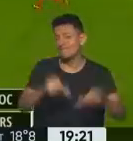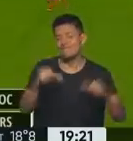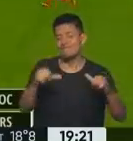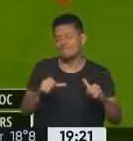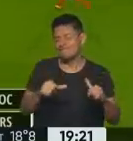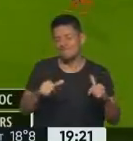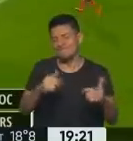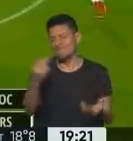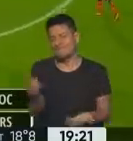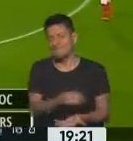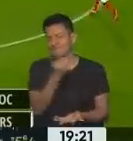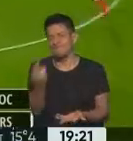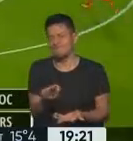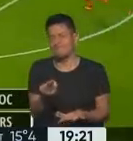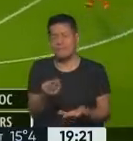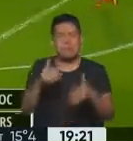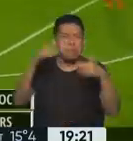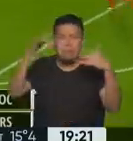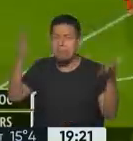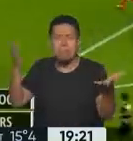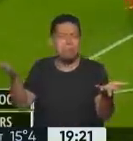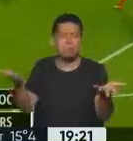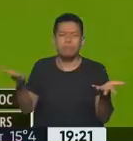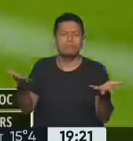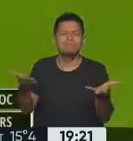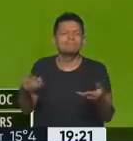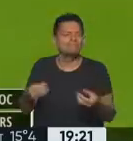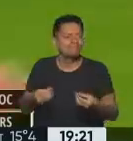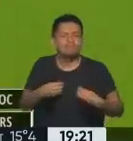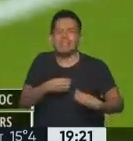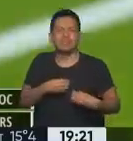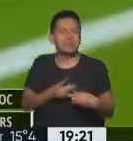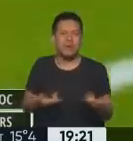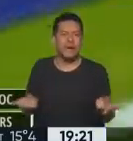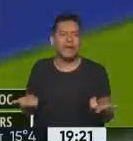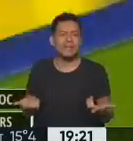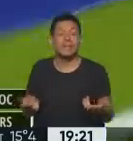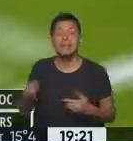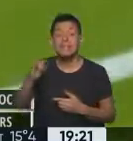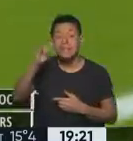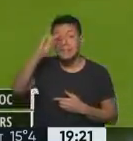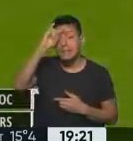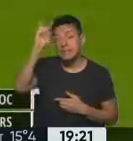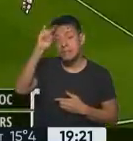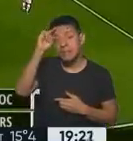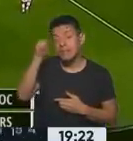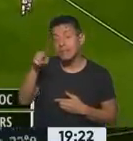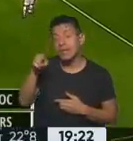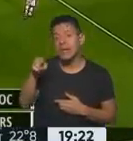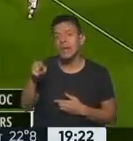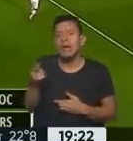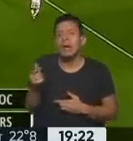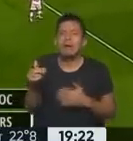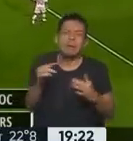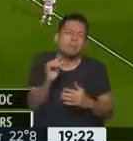absolutamente deslucida, desconcentrado, sin alma, para que un Independiente que realmente con muy, pero muy poco, sí,